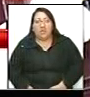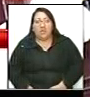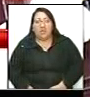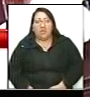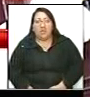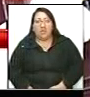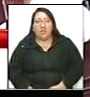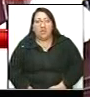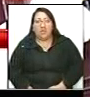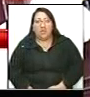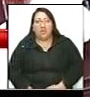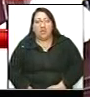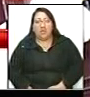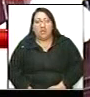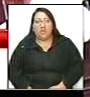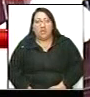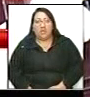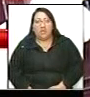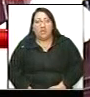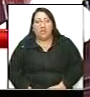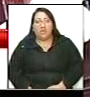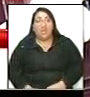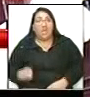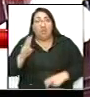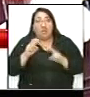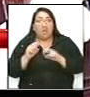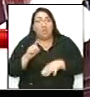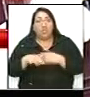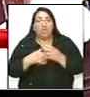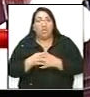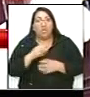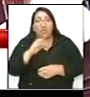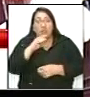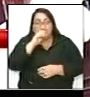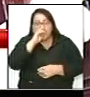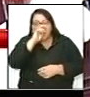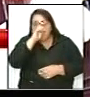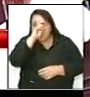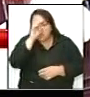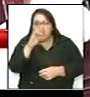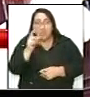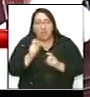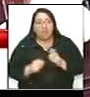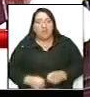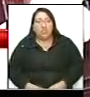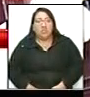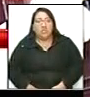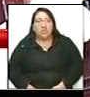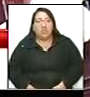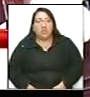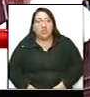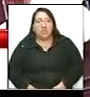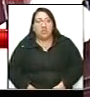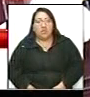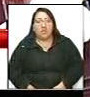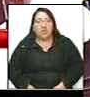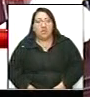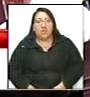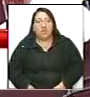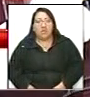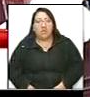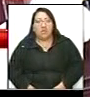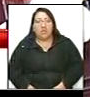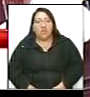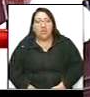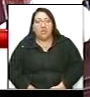estas subjetivas que quedan pues siempre en el imaginario para los que dicen esta persona es una persona intachable.